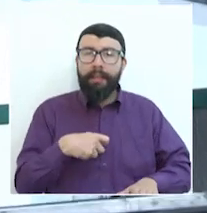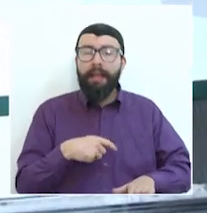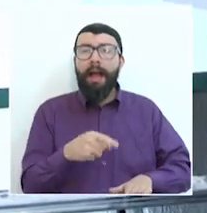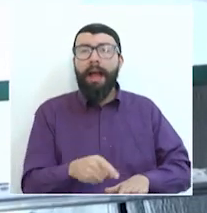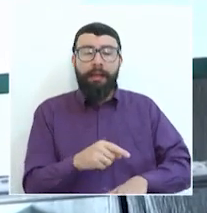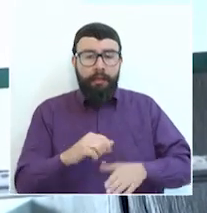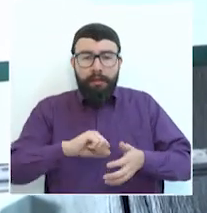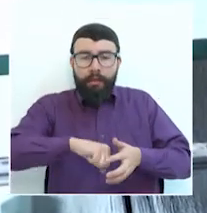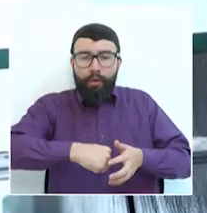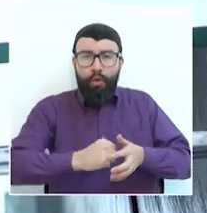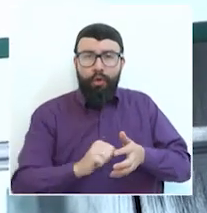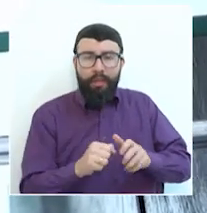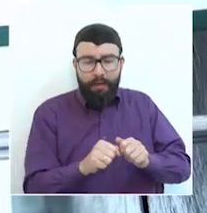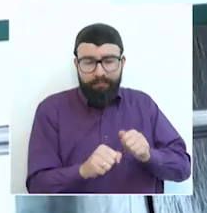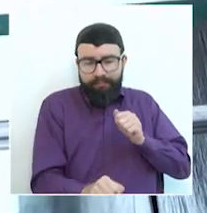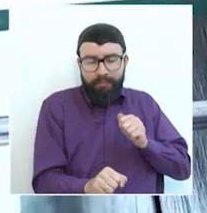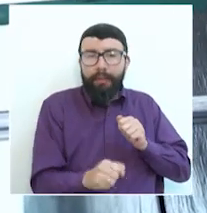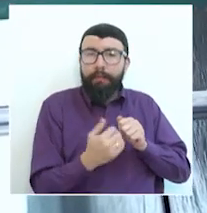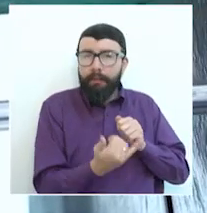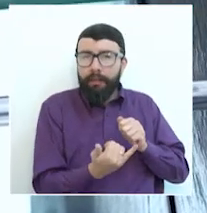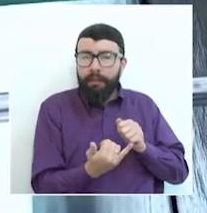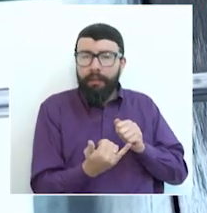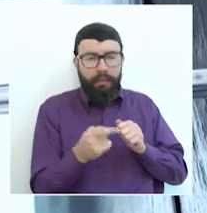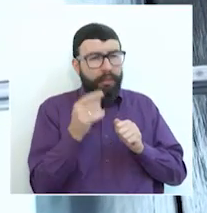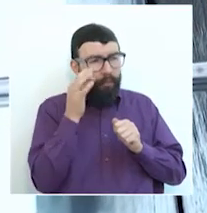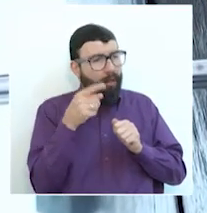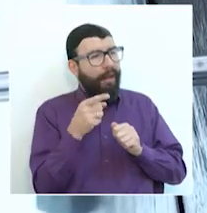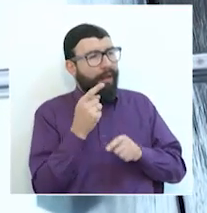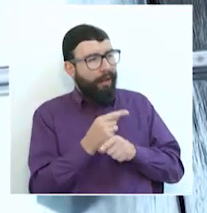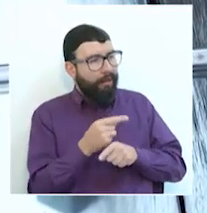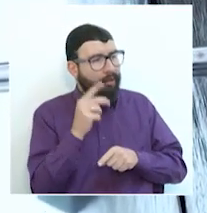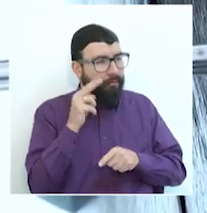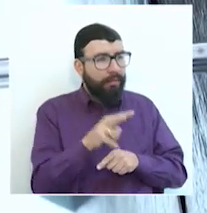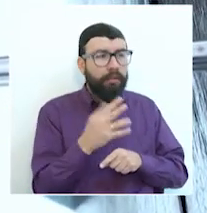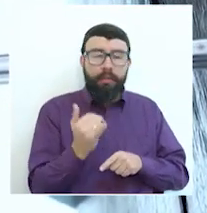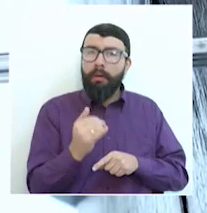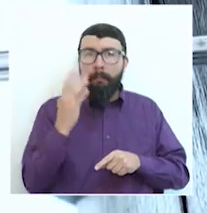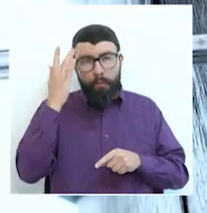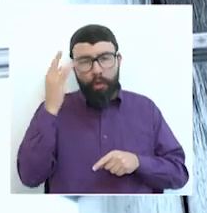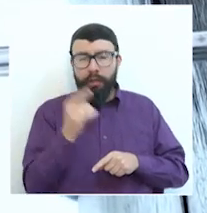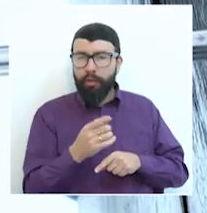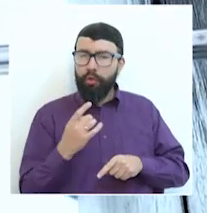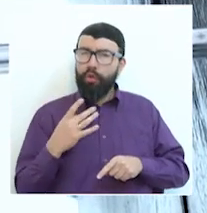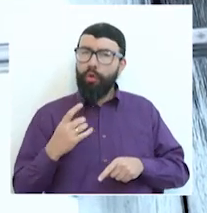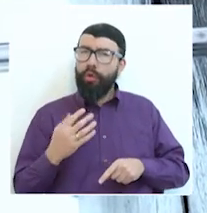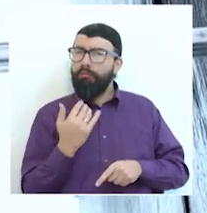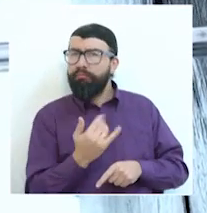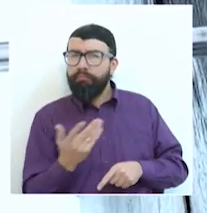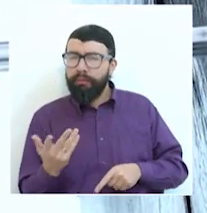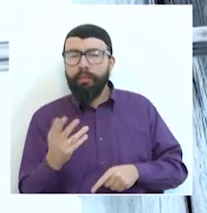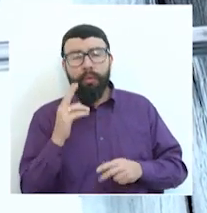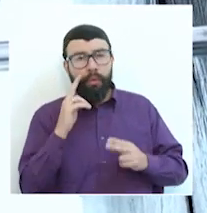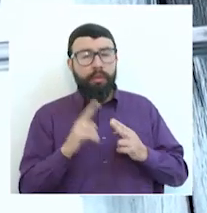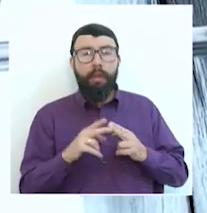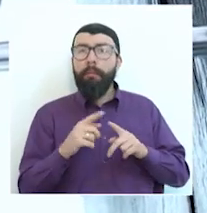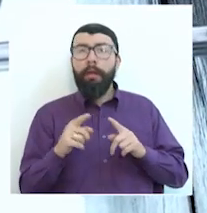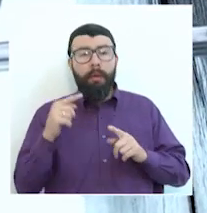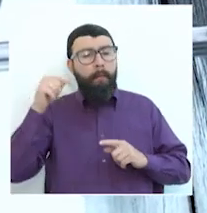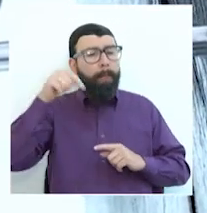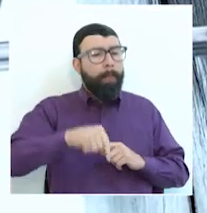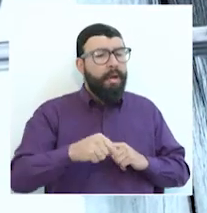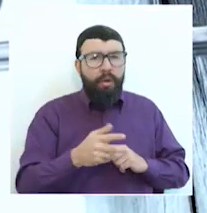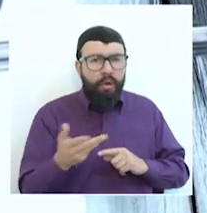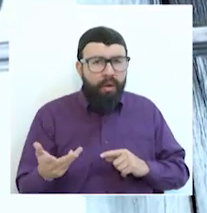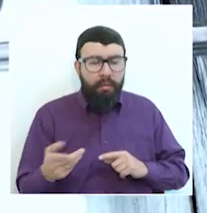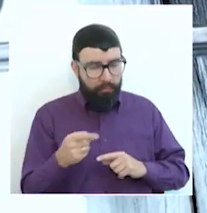que posiblemente sea el porqué de su lesión y su dolor en la rodilla, pero hay que ir a ver más abajo. Hay que ir a ver si